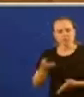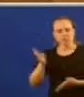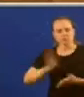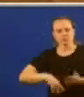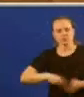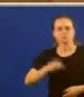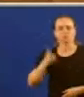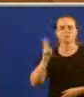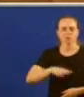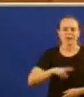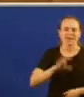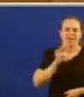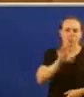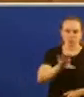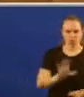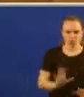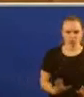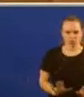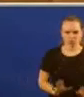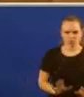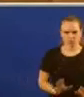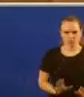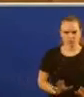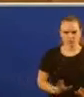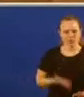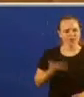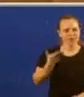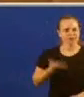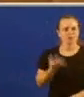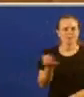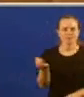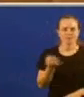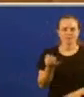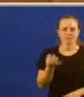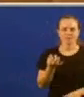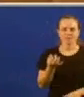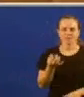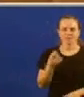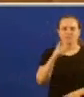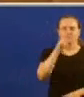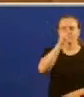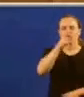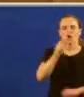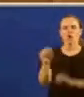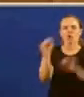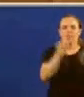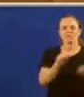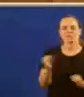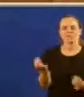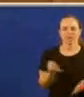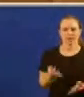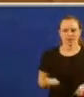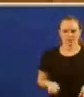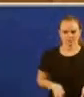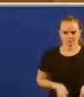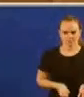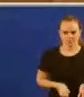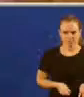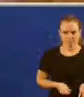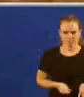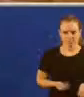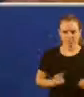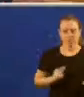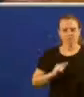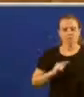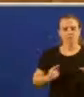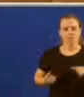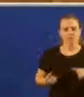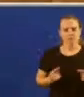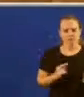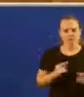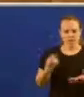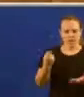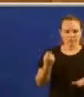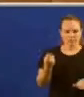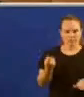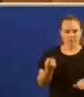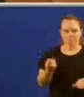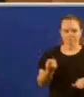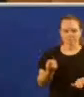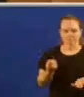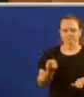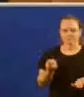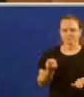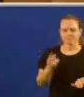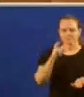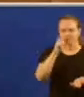o importante é saber que defende Alberto Núñez Feijón. Vostede en este debate cando isto se plantexe en estes